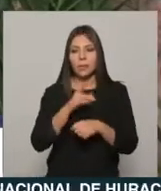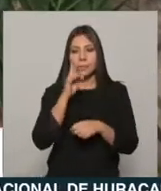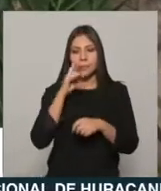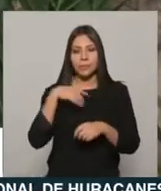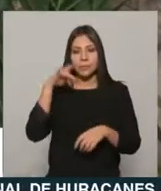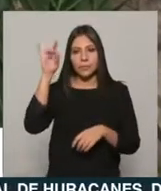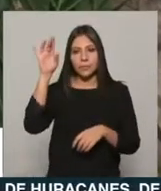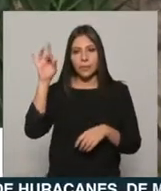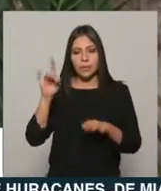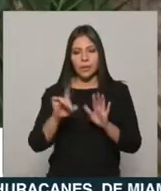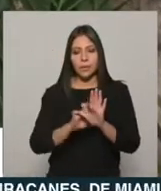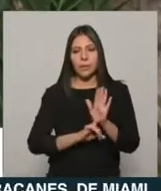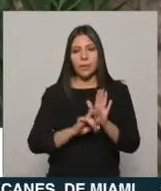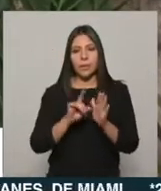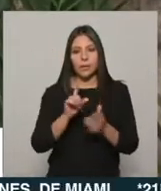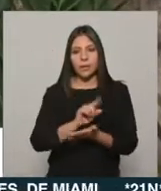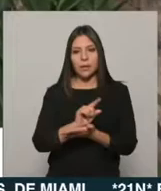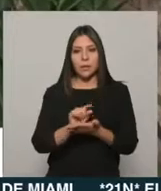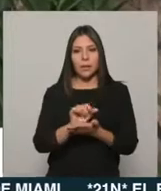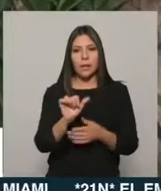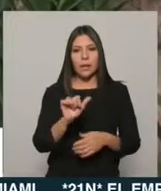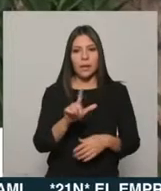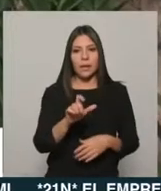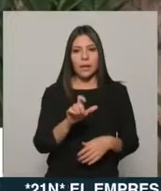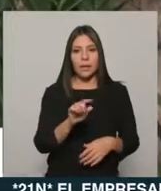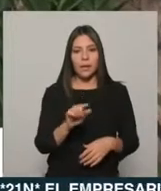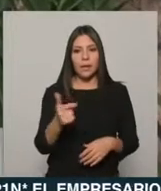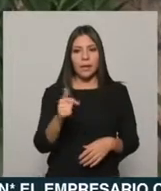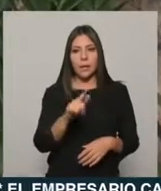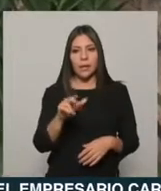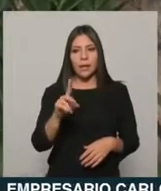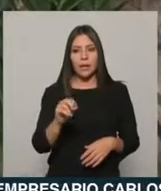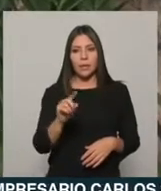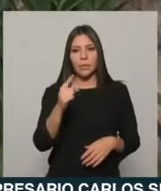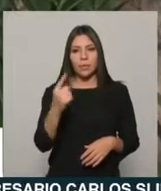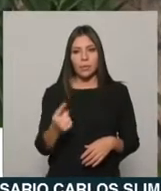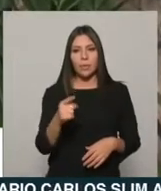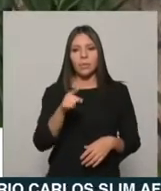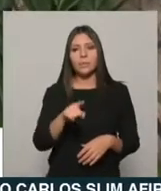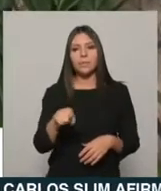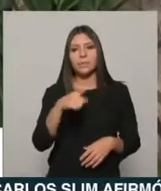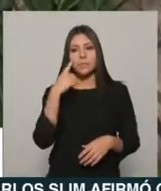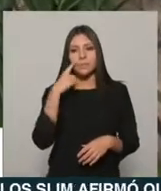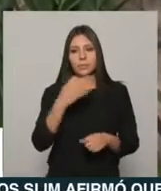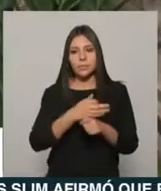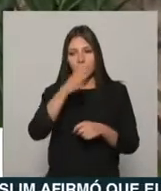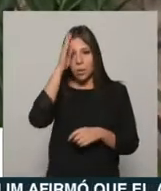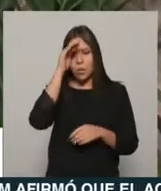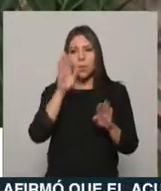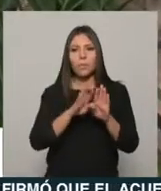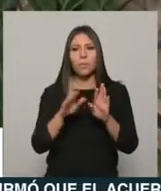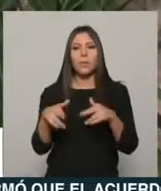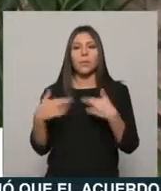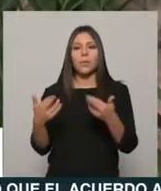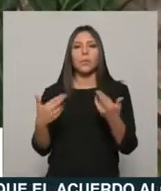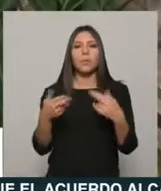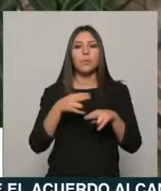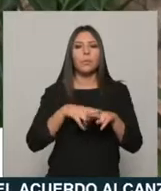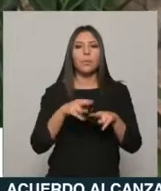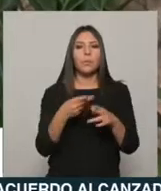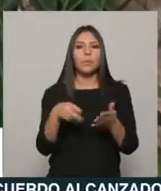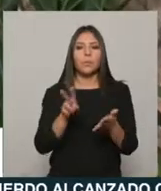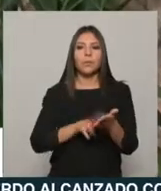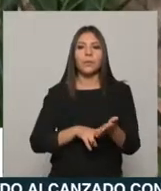Twitter, Ale-Gallardo1, lo vamos a ligar junto con la cuenta de ustedes. Perfecto. Ahorita nos ponemos de acuerdo, hacemos una dinámica para estos pasos dobles que son